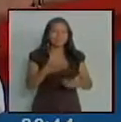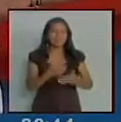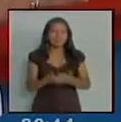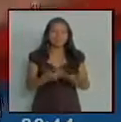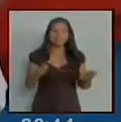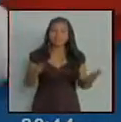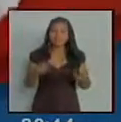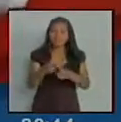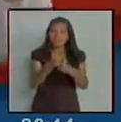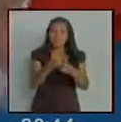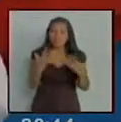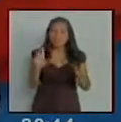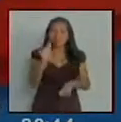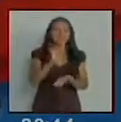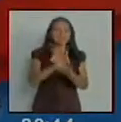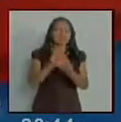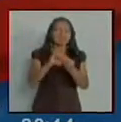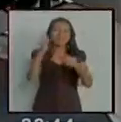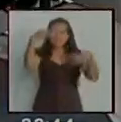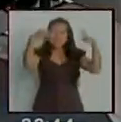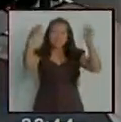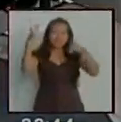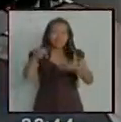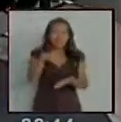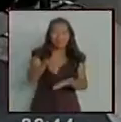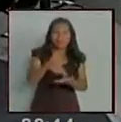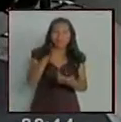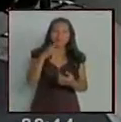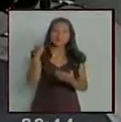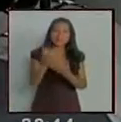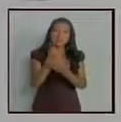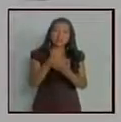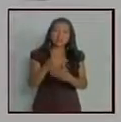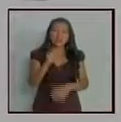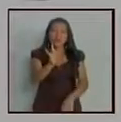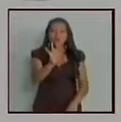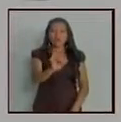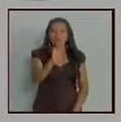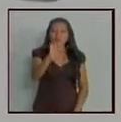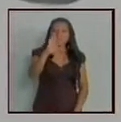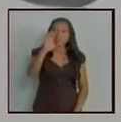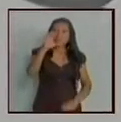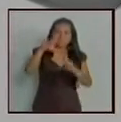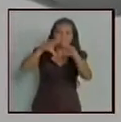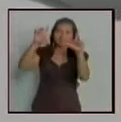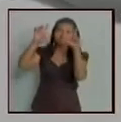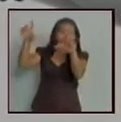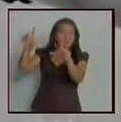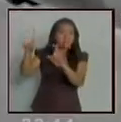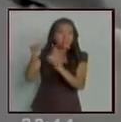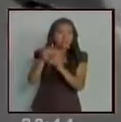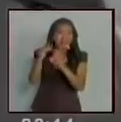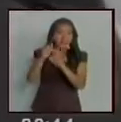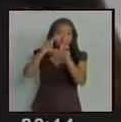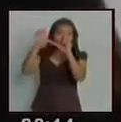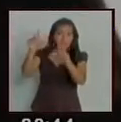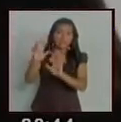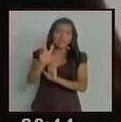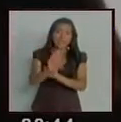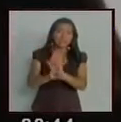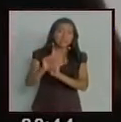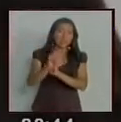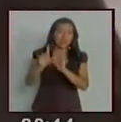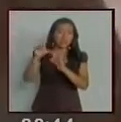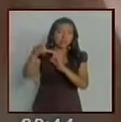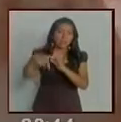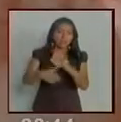justamente claro, o sea, en las discotecas ellos. Está pues el letrero ahí grande, ¿no? Una exposición a más de 90 decibeles por más de 3 horas, si no estoy mal,